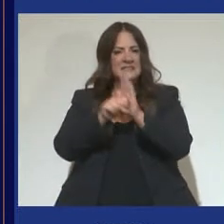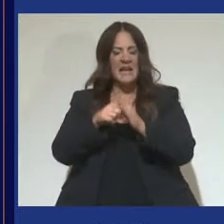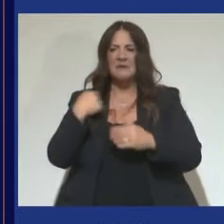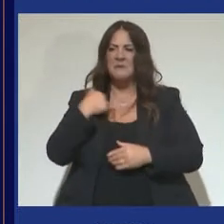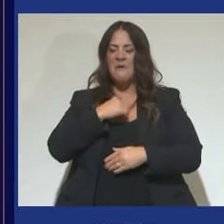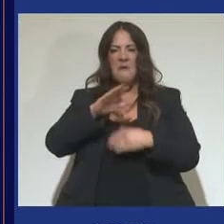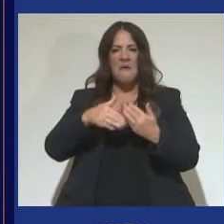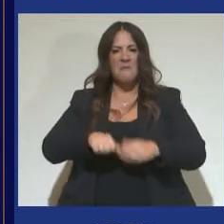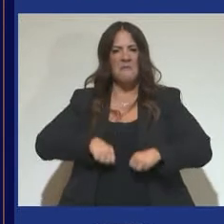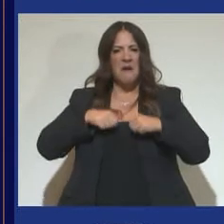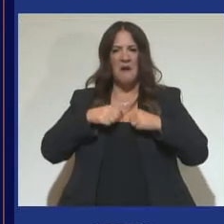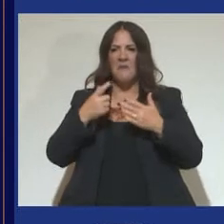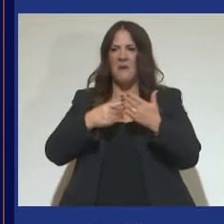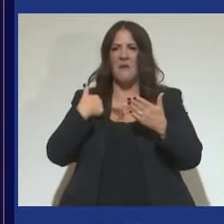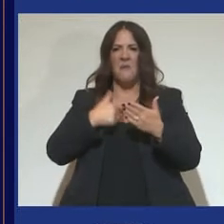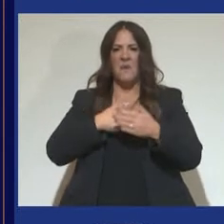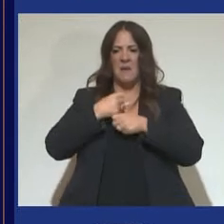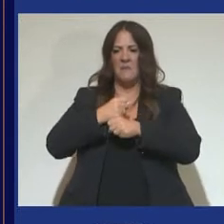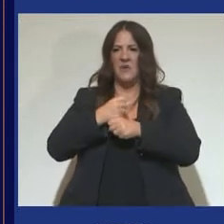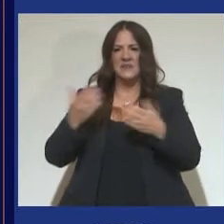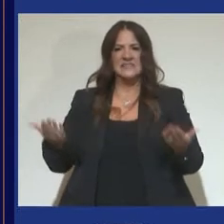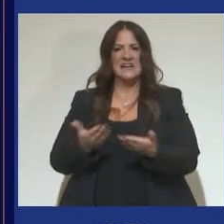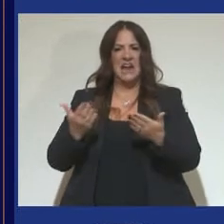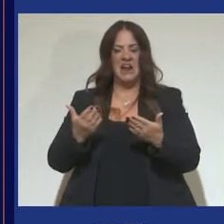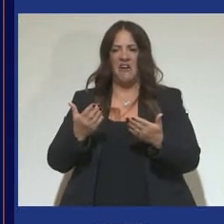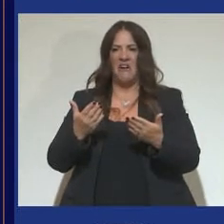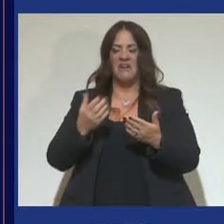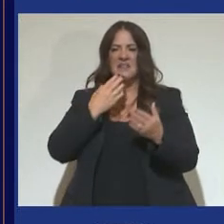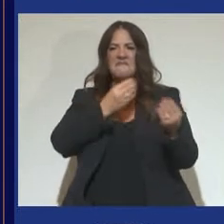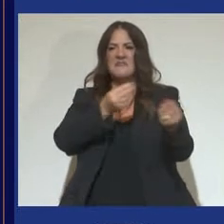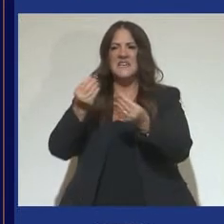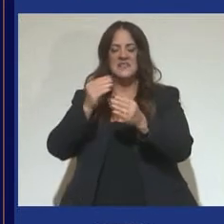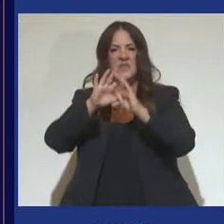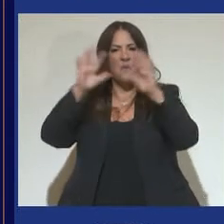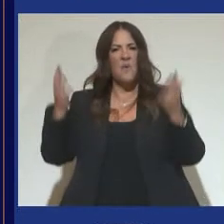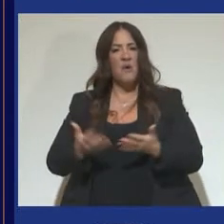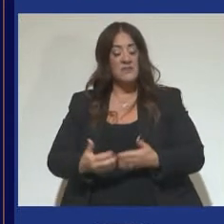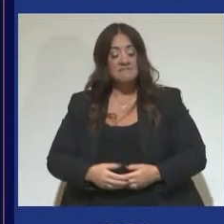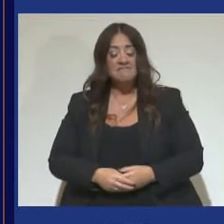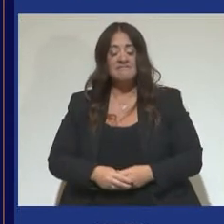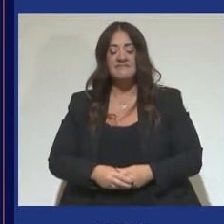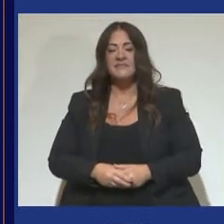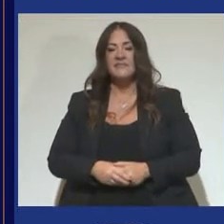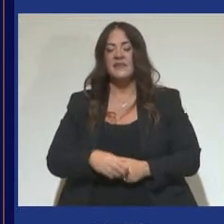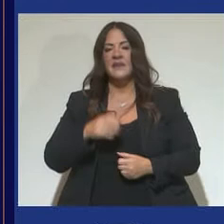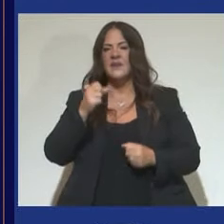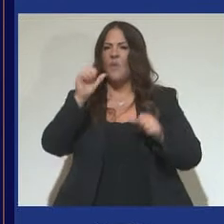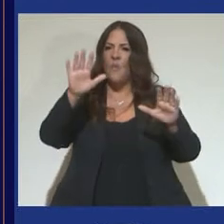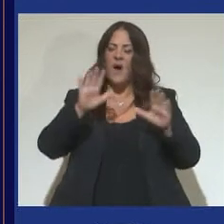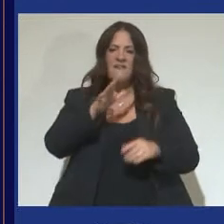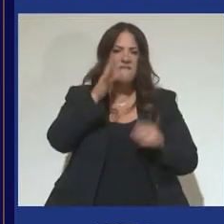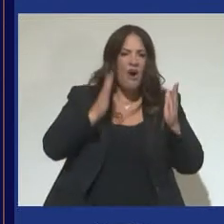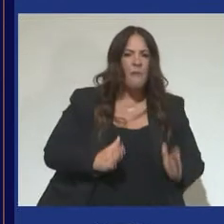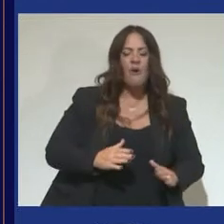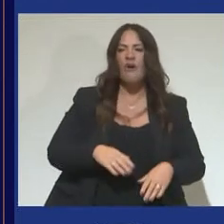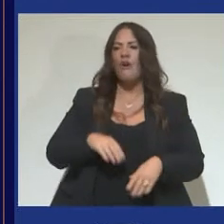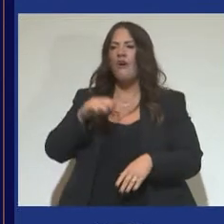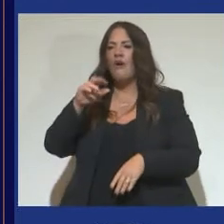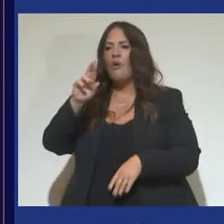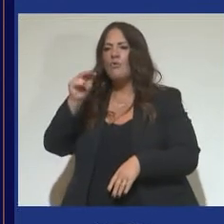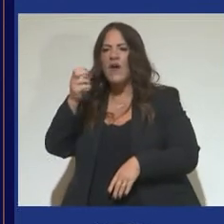estado de agricultura en el mundo entero no podemos perder de vista a los increíbles